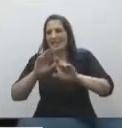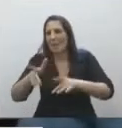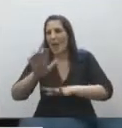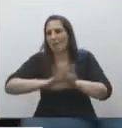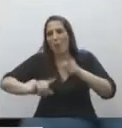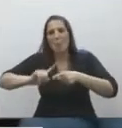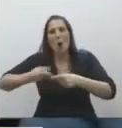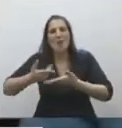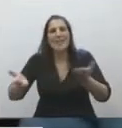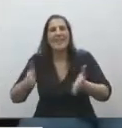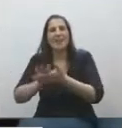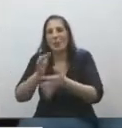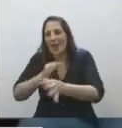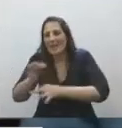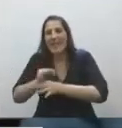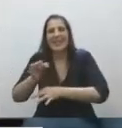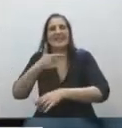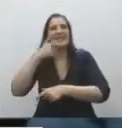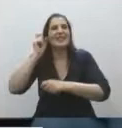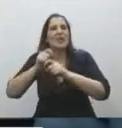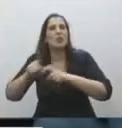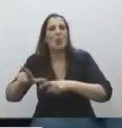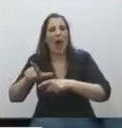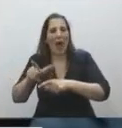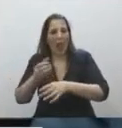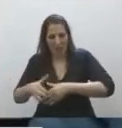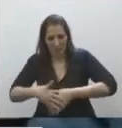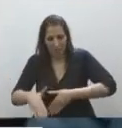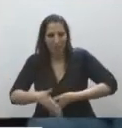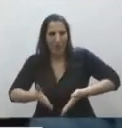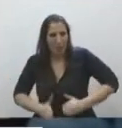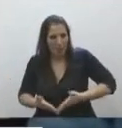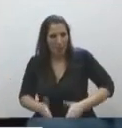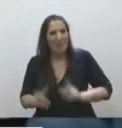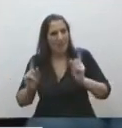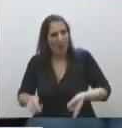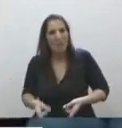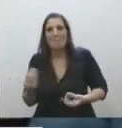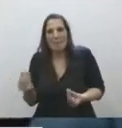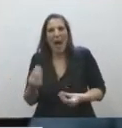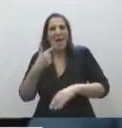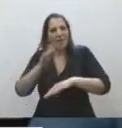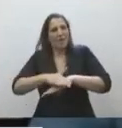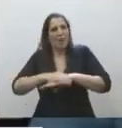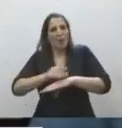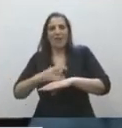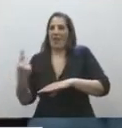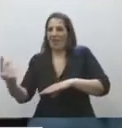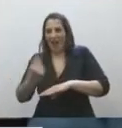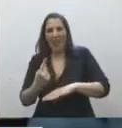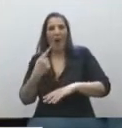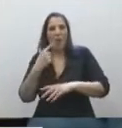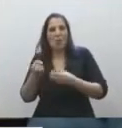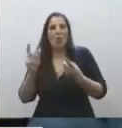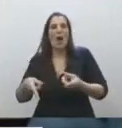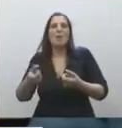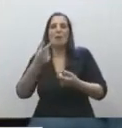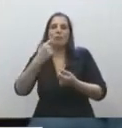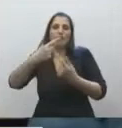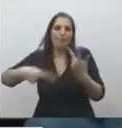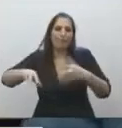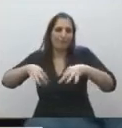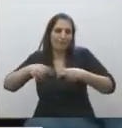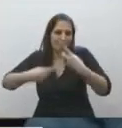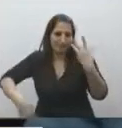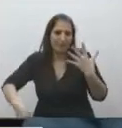defina cuál va a ser el modo en que se va a elegir el candidato de ese espacio, pero yo honestamente creo que por ahí pasa la cosa. Bien, le robamos un